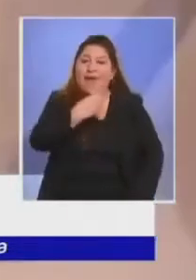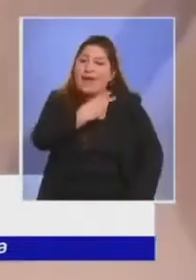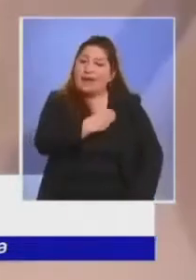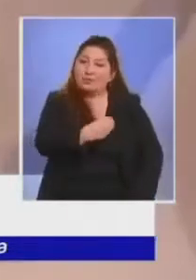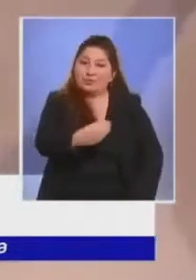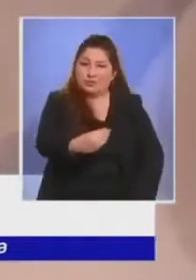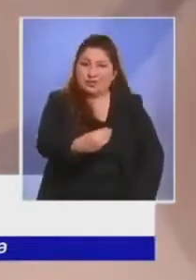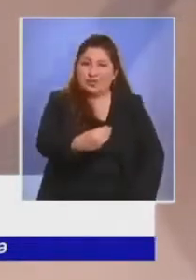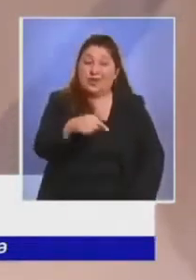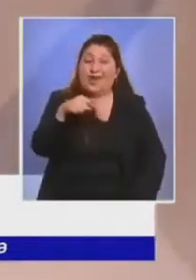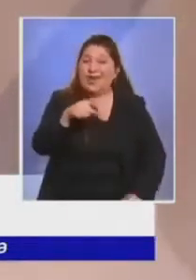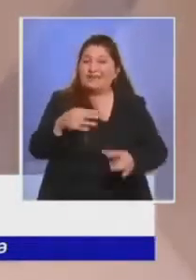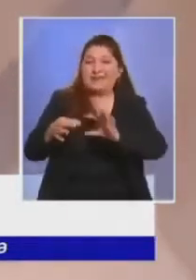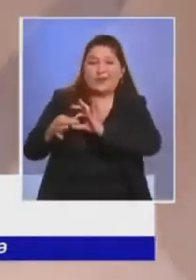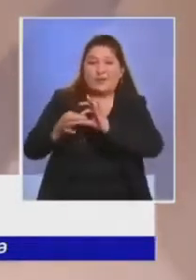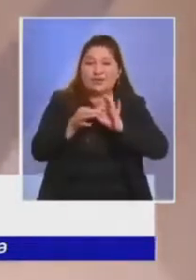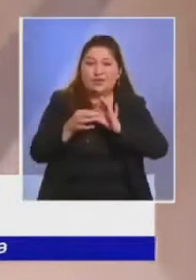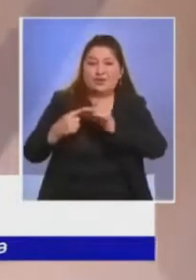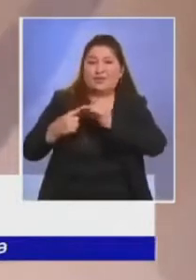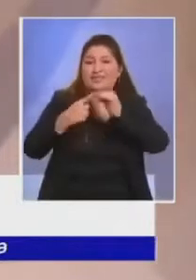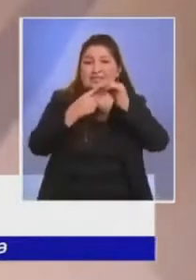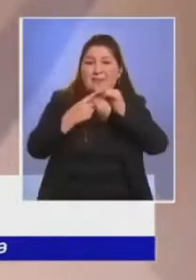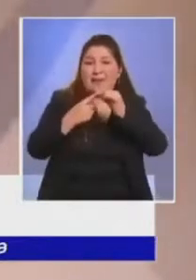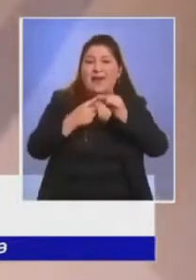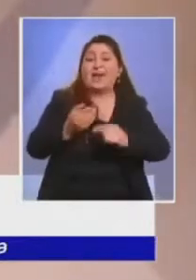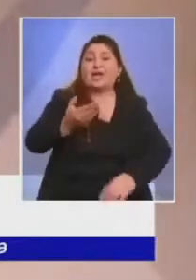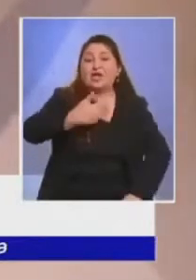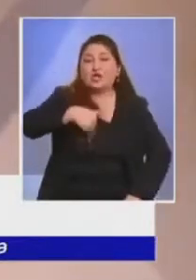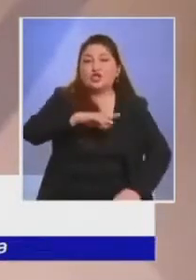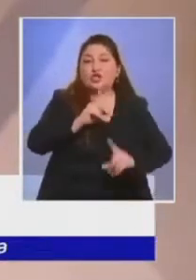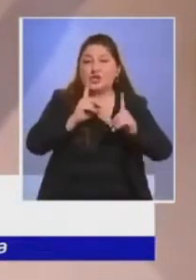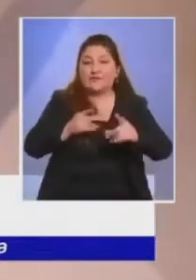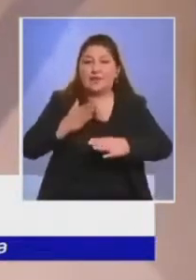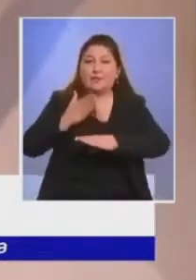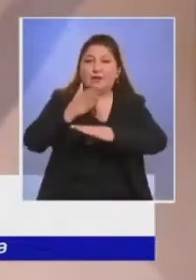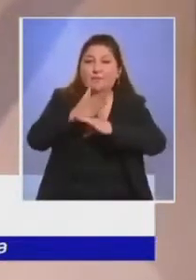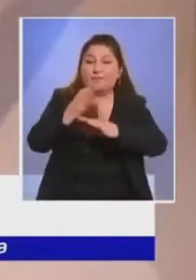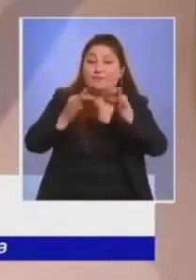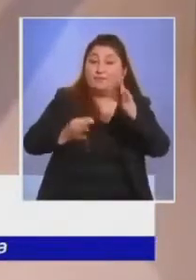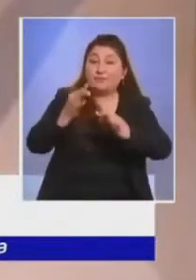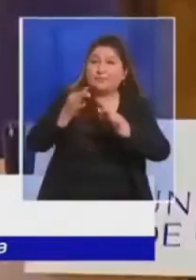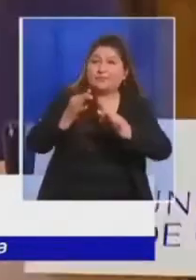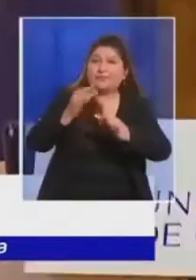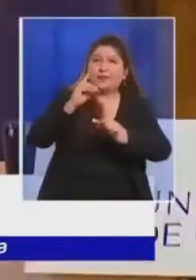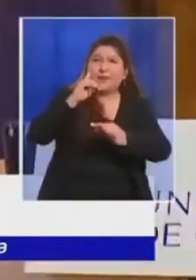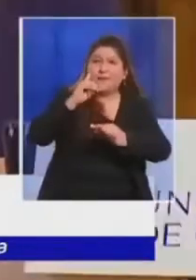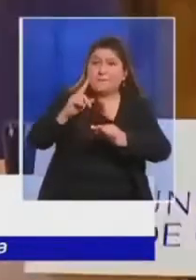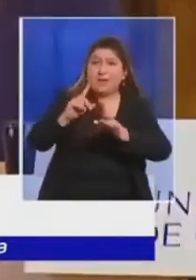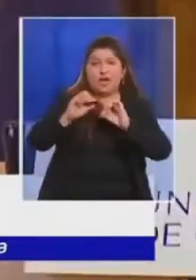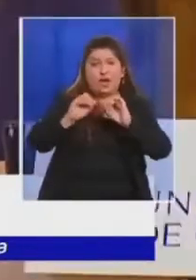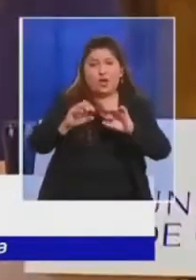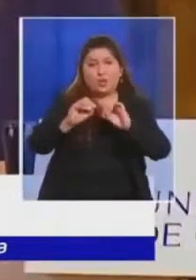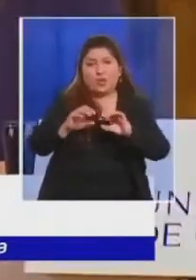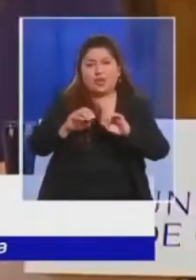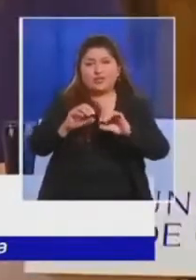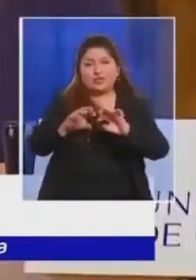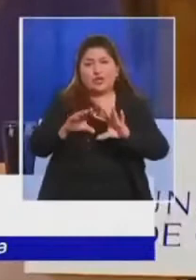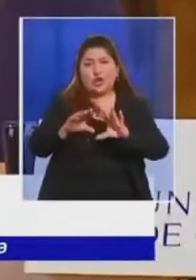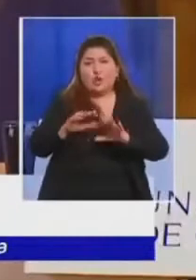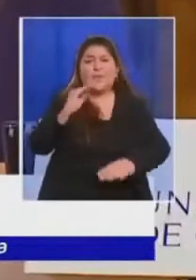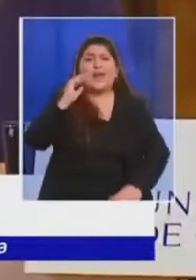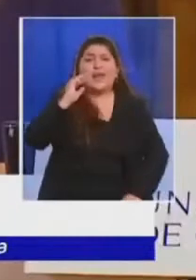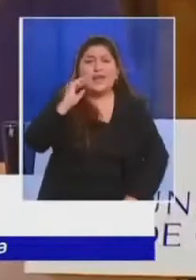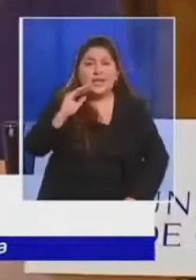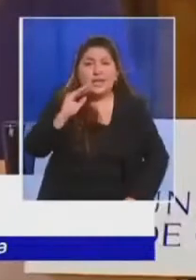esa era la razón principal de la cual debíamos haber recurrido, y creo que voy a seguir defendiéndolo. No estoy de acuerdo que se haya